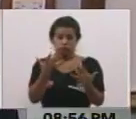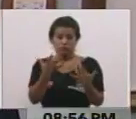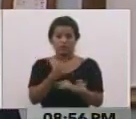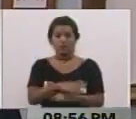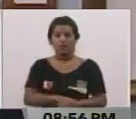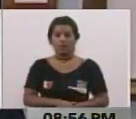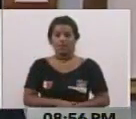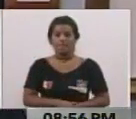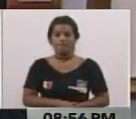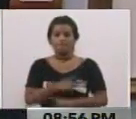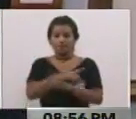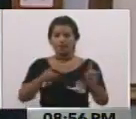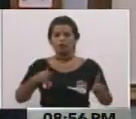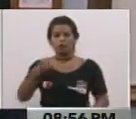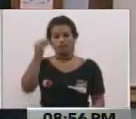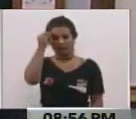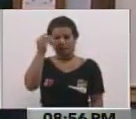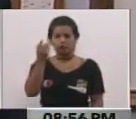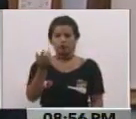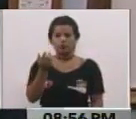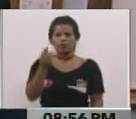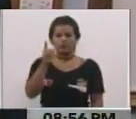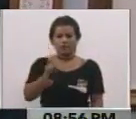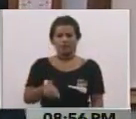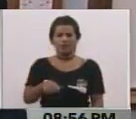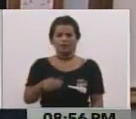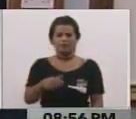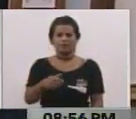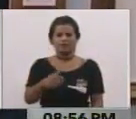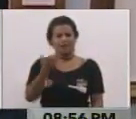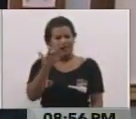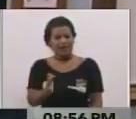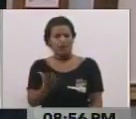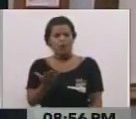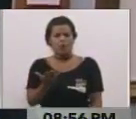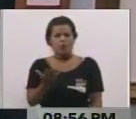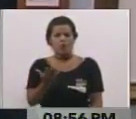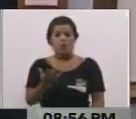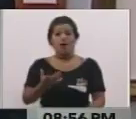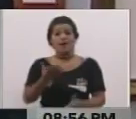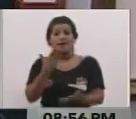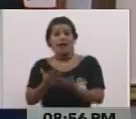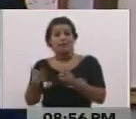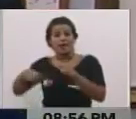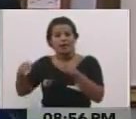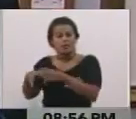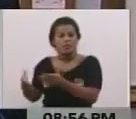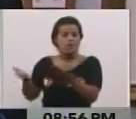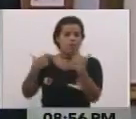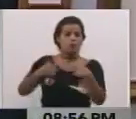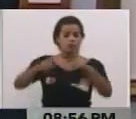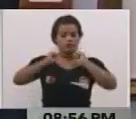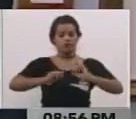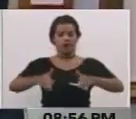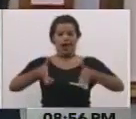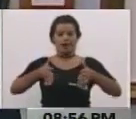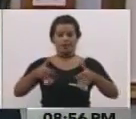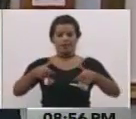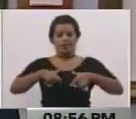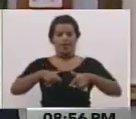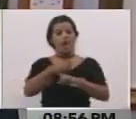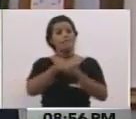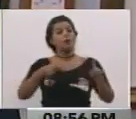Y bueno, creo que también fue eso parte de esta medalla. Pero creo que Tokio va